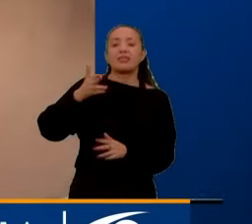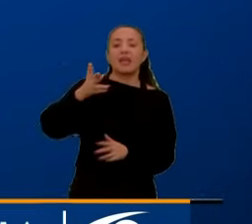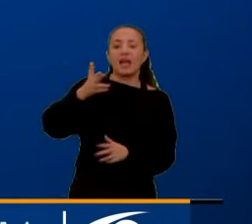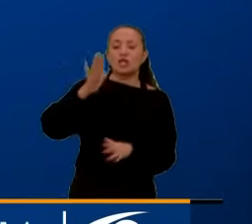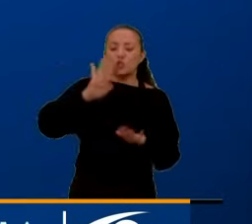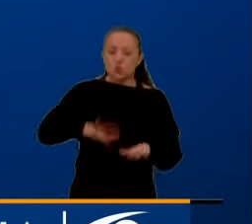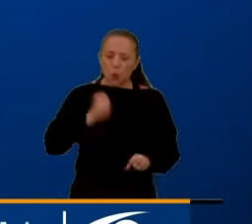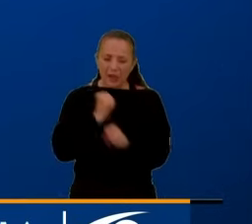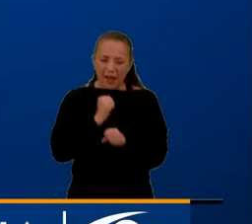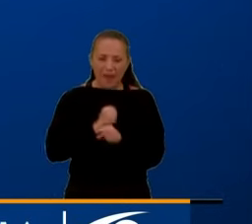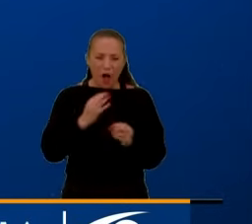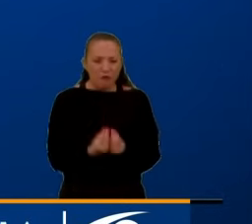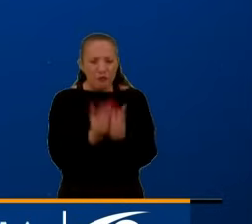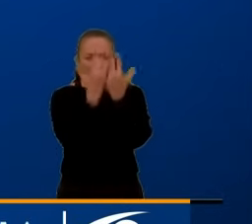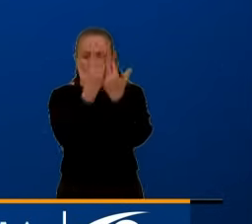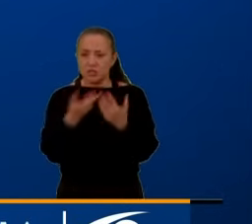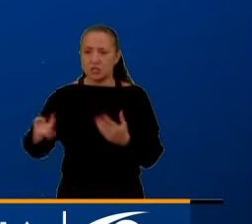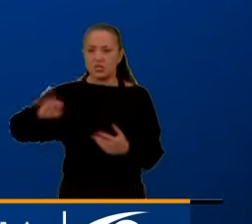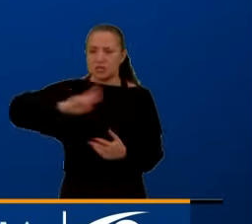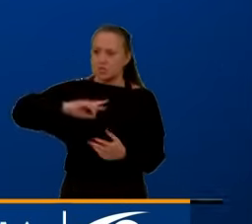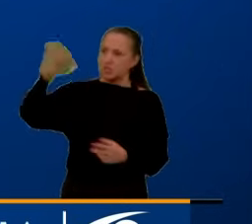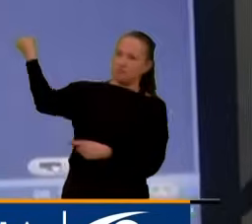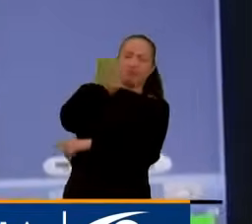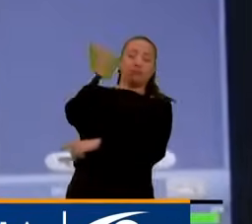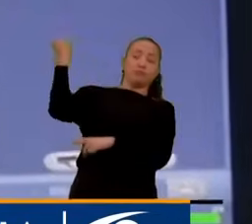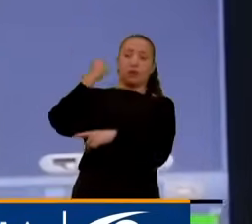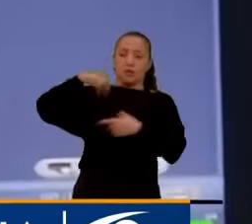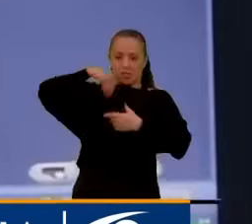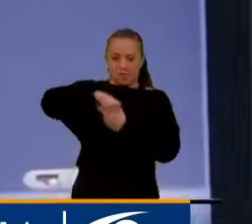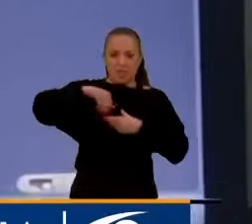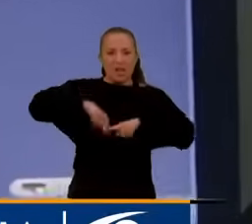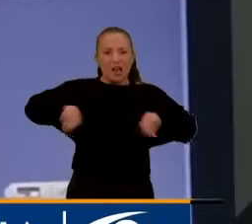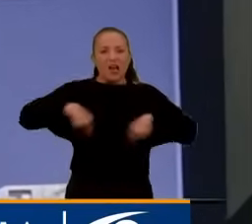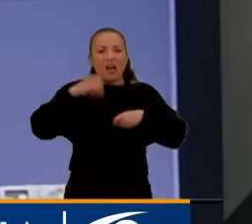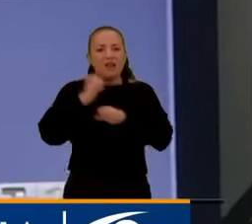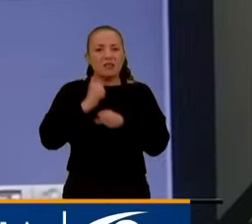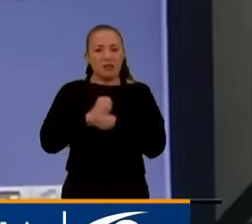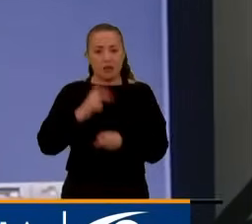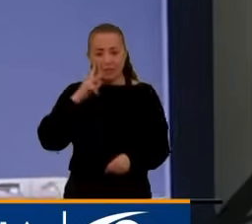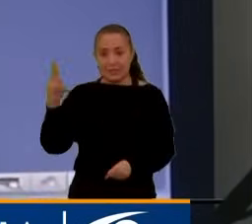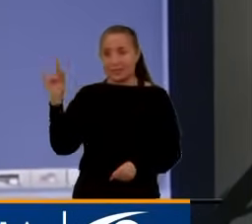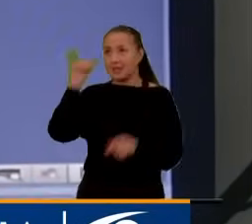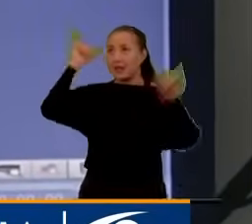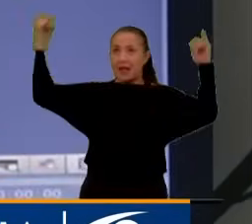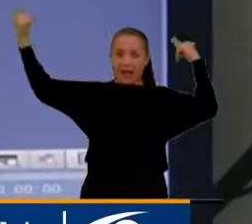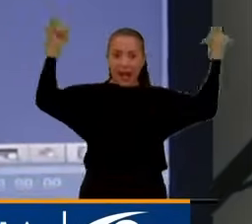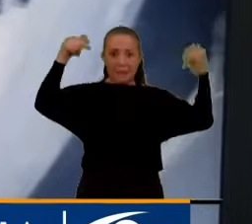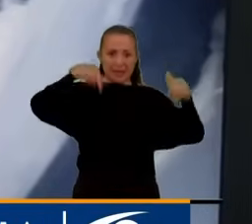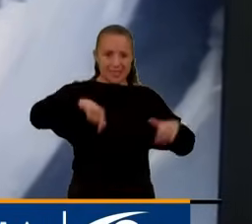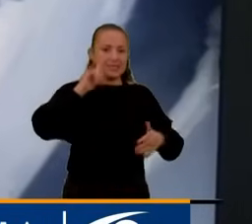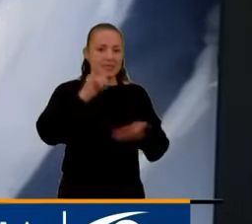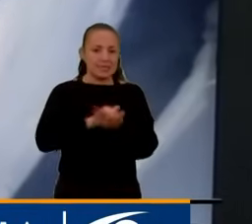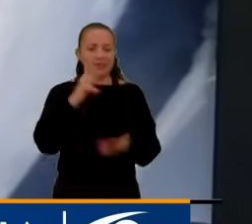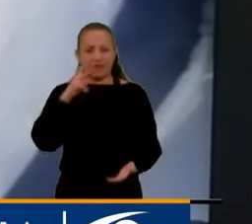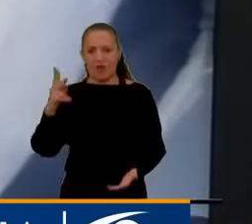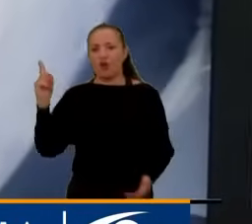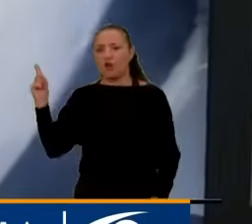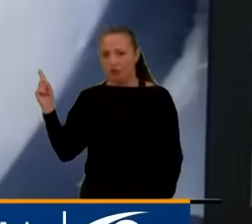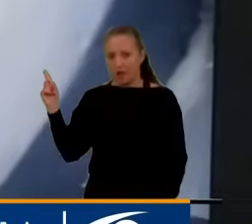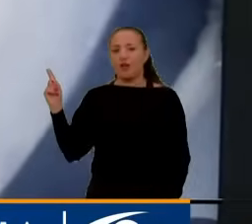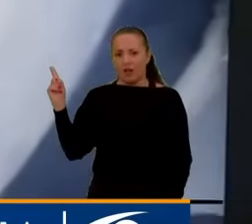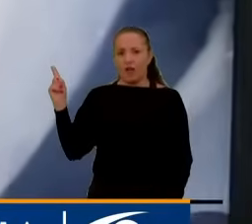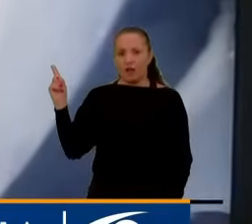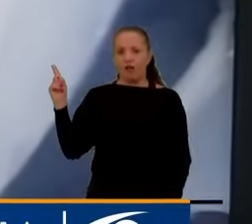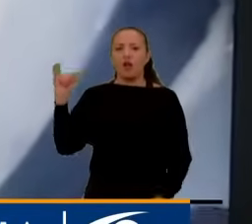floristería cuando empieza a agredirme en la bodega donde yo trabajaba. En las cámaras de seguridad de la floristería quedó evidencia de